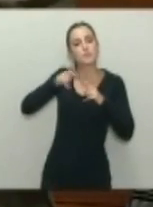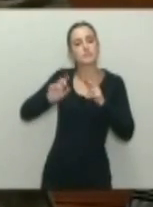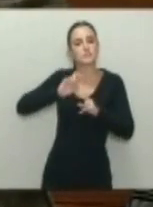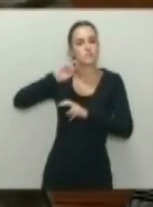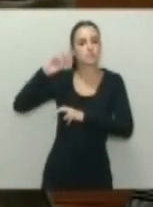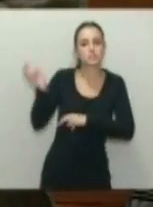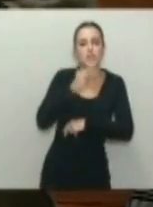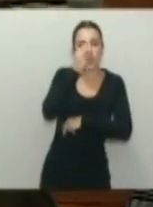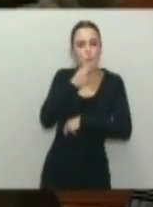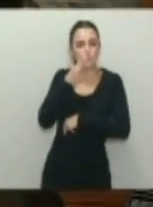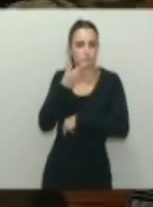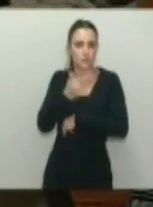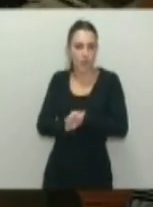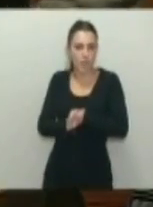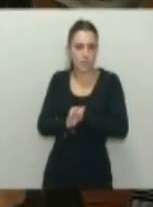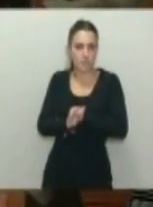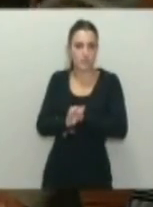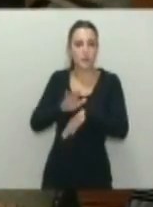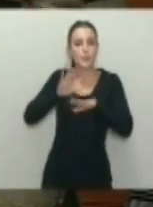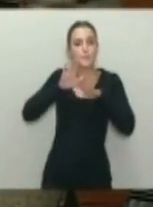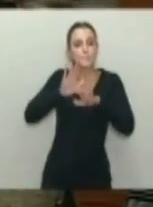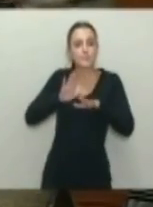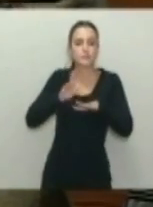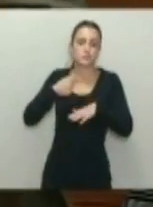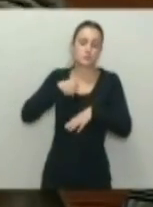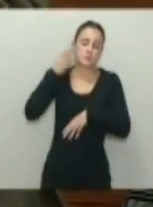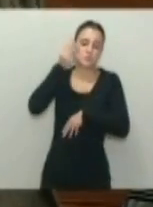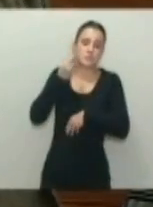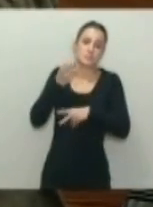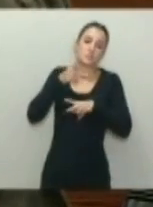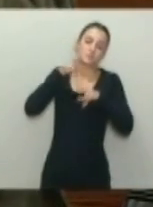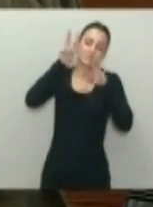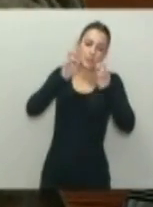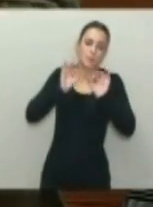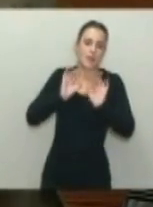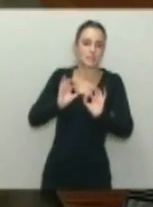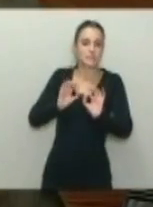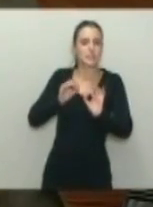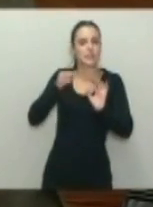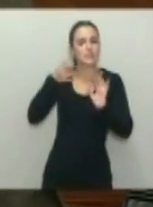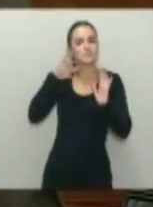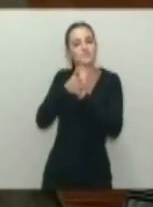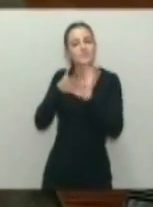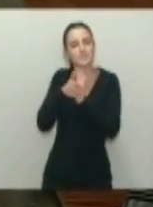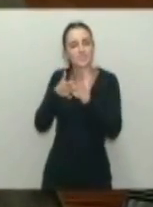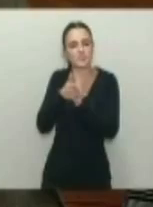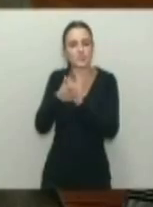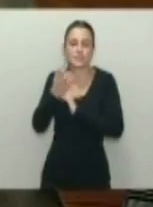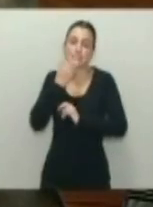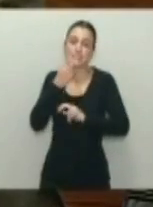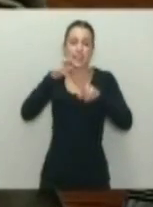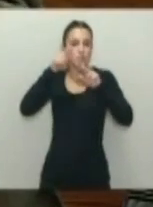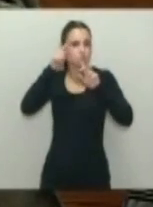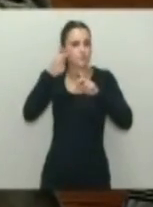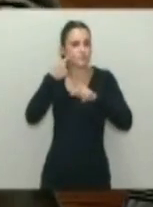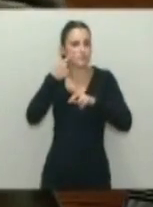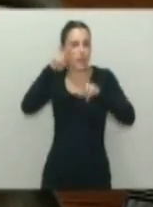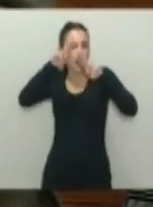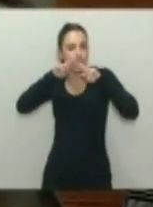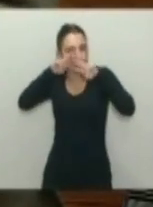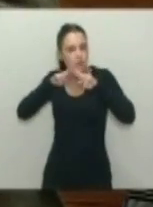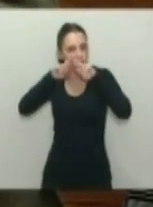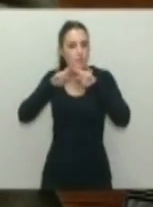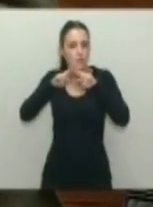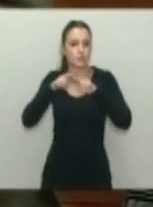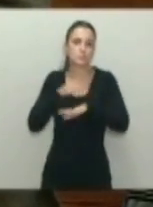producir sí o sí. Y, por lo tanto, yo creo que esa foto, en cuanto a la ejecución, lo que nos muestra, si la analizamos con detalle, es ese